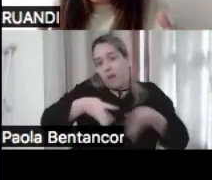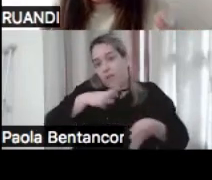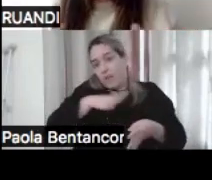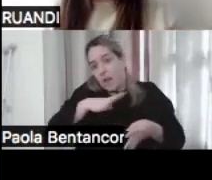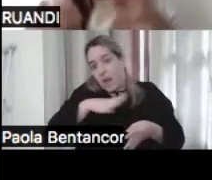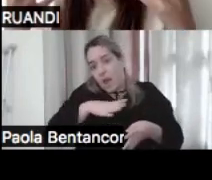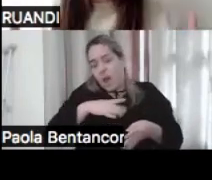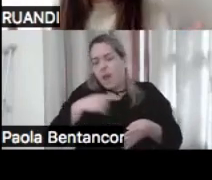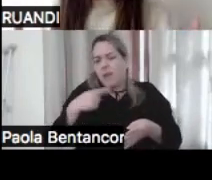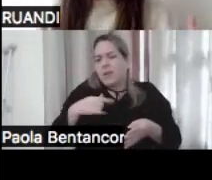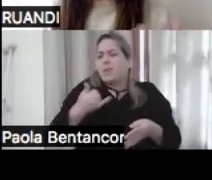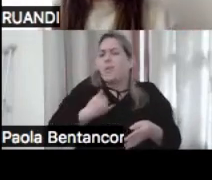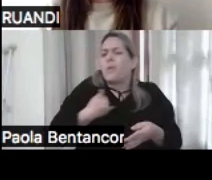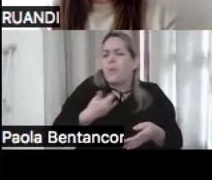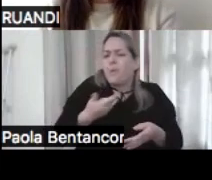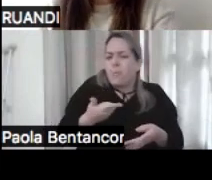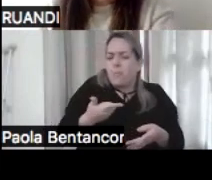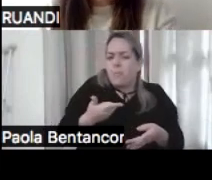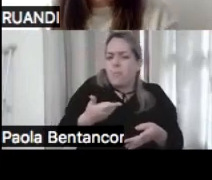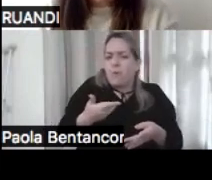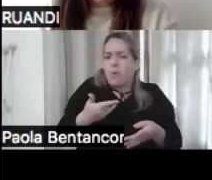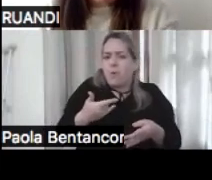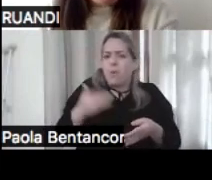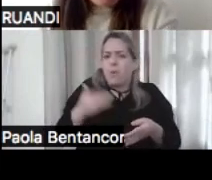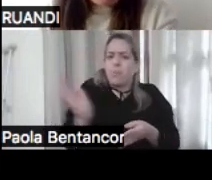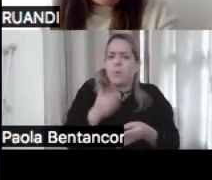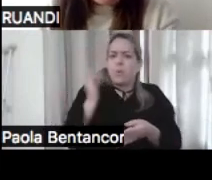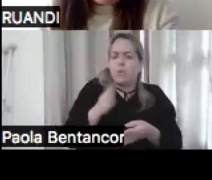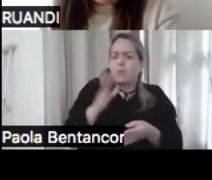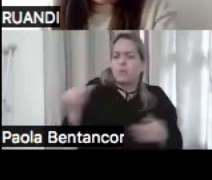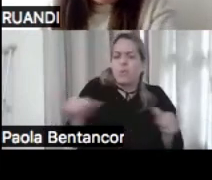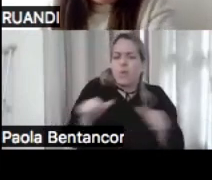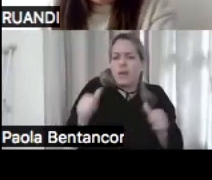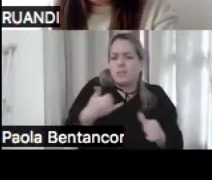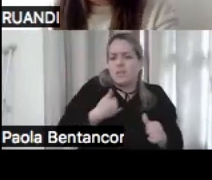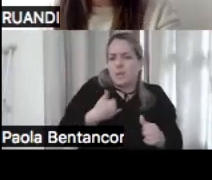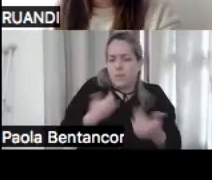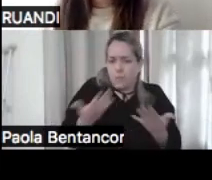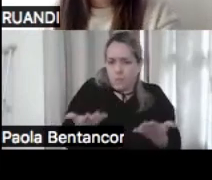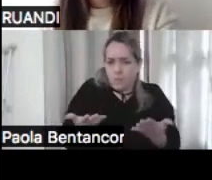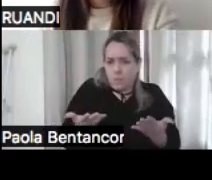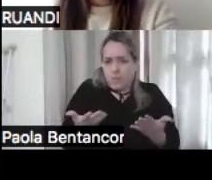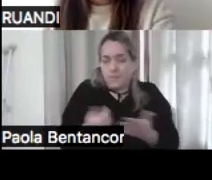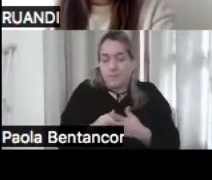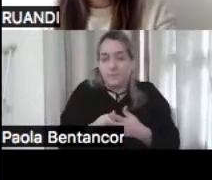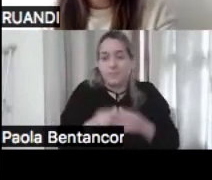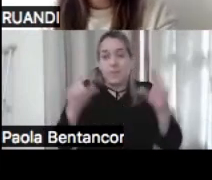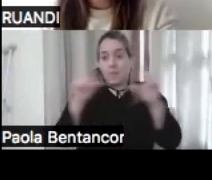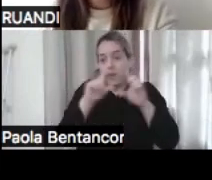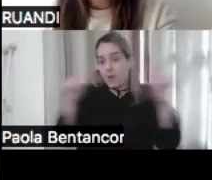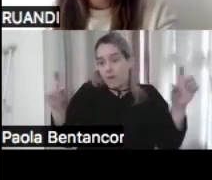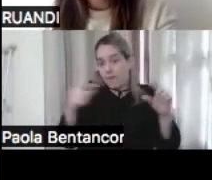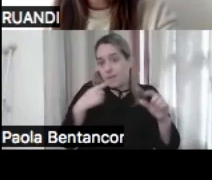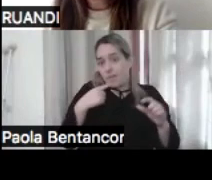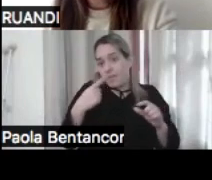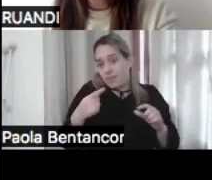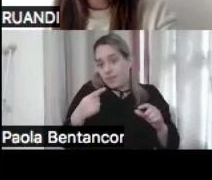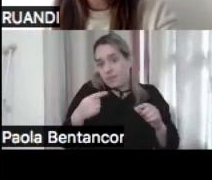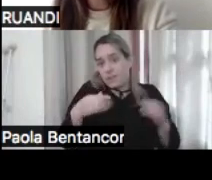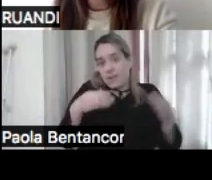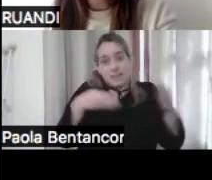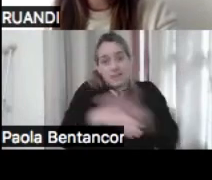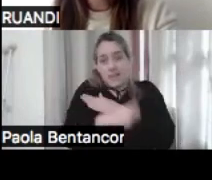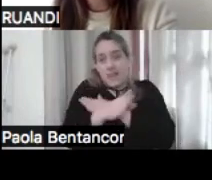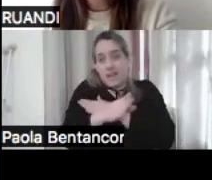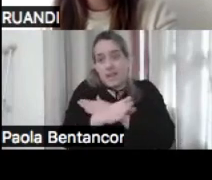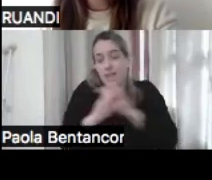ese proceso de generar este producto? Me parece fantástico también. Hay una frase que dice que la salida siempre es colectiva.